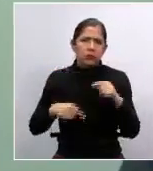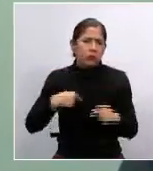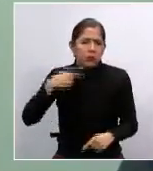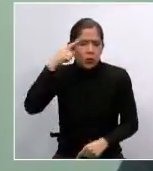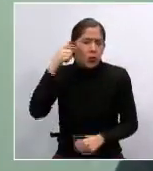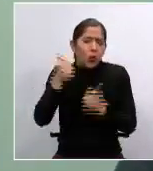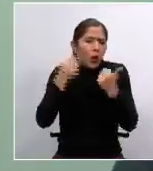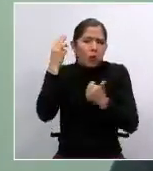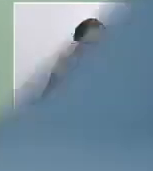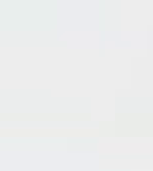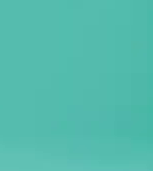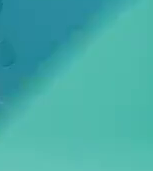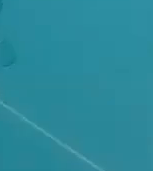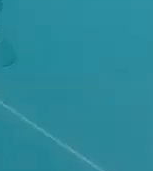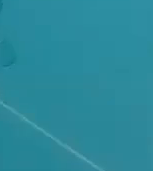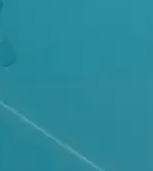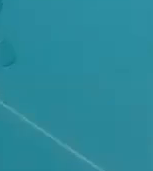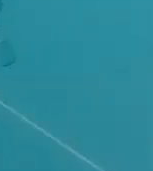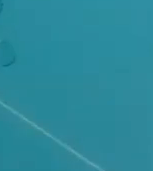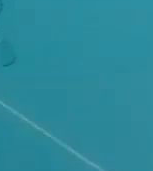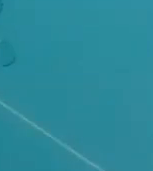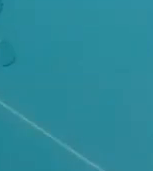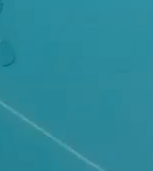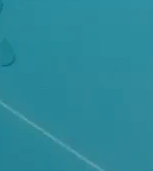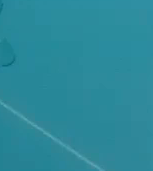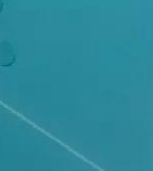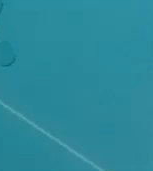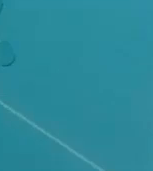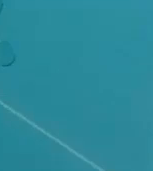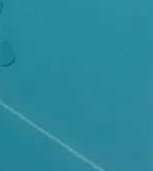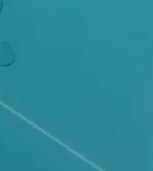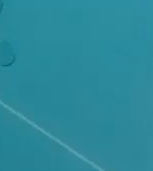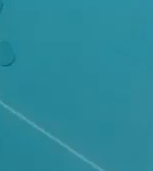trámites de extradición. Y a esta hora de la jornada nos vamos rápidamente hasta la